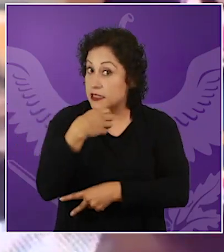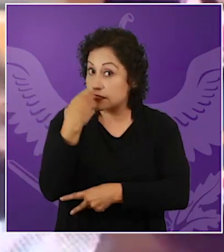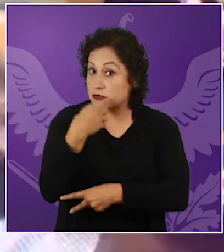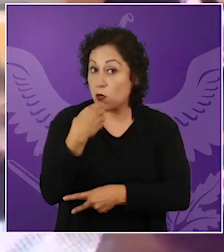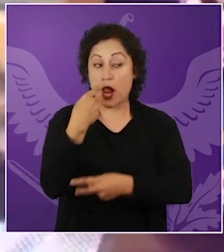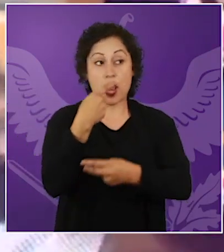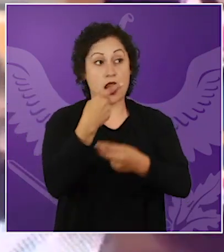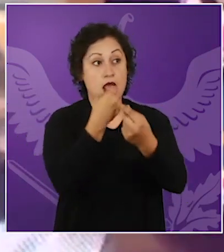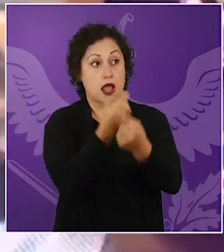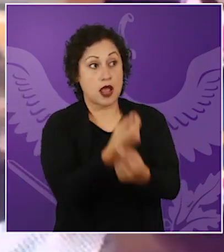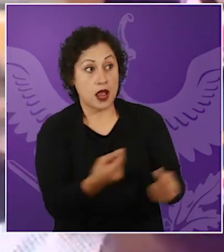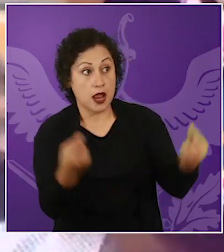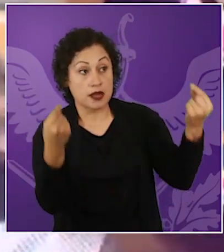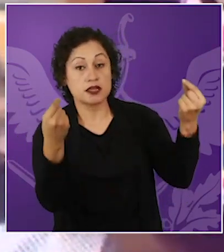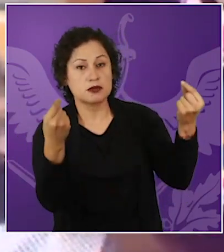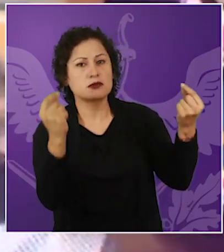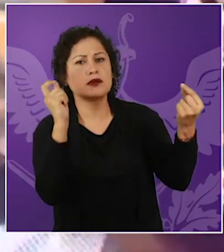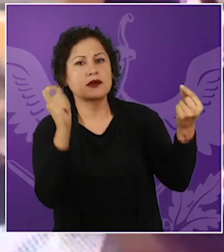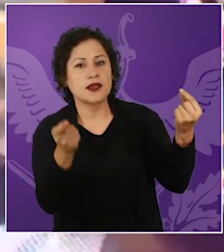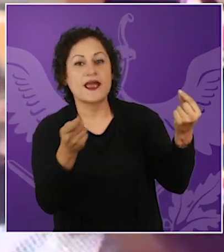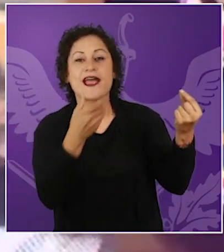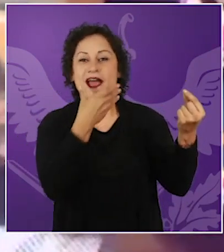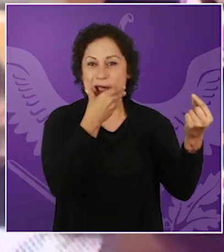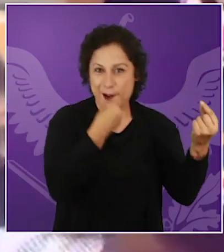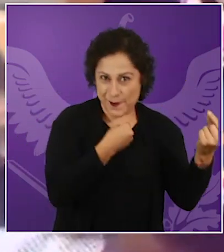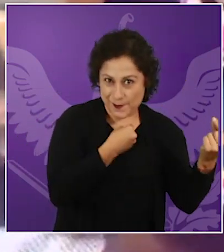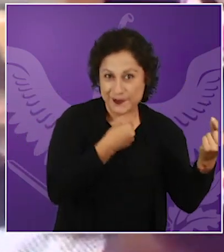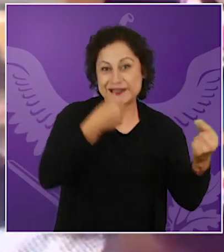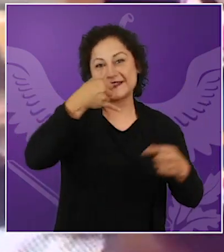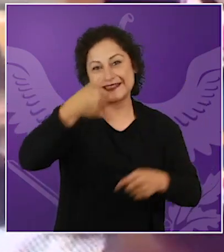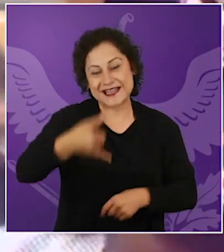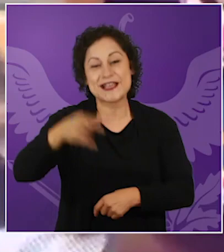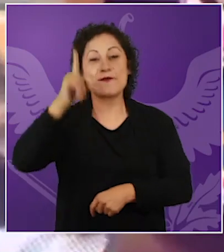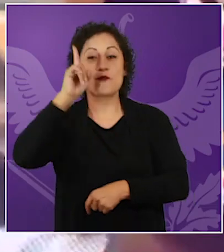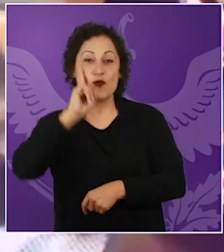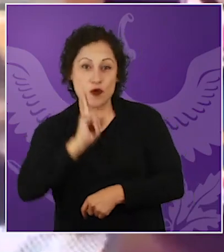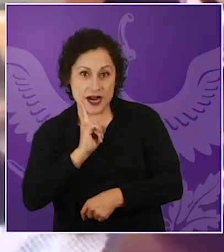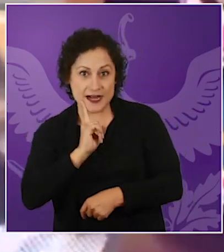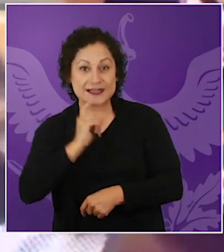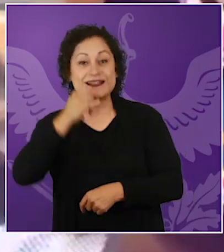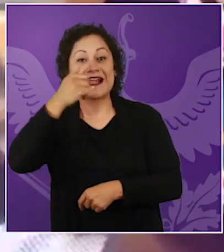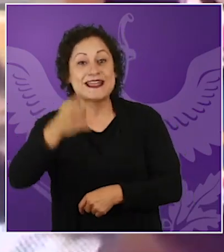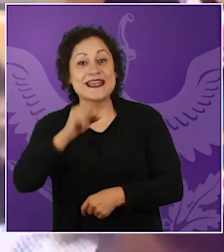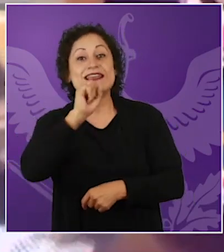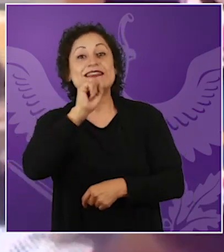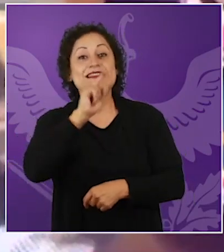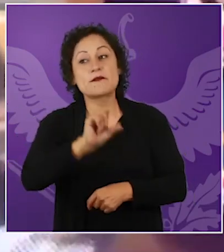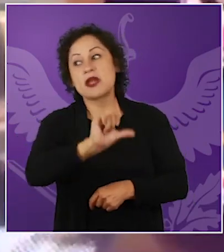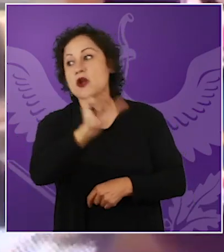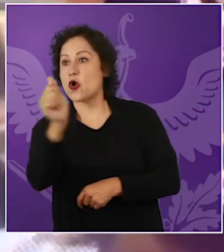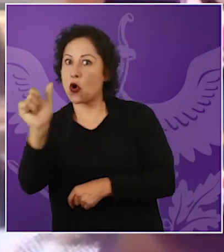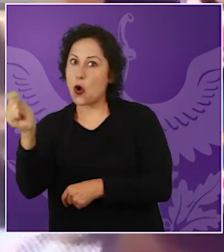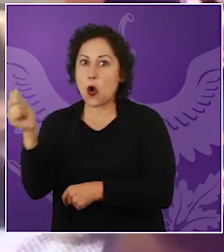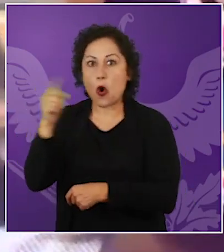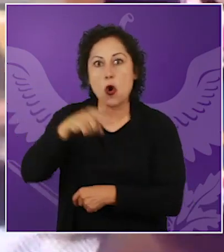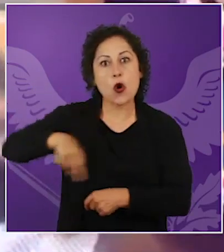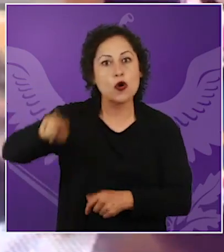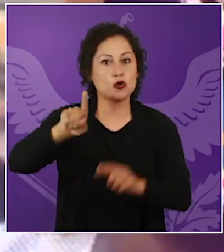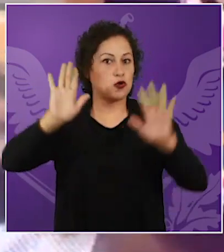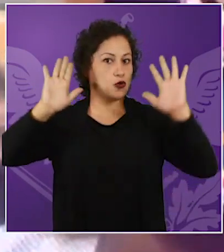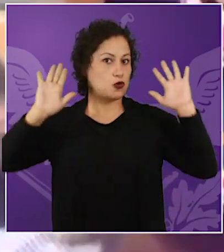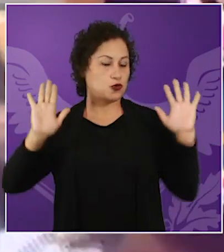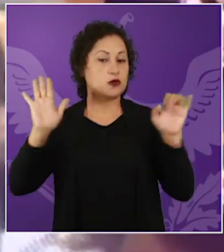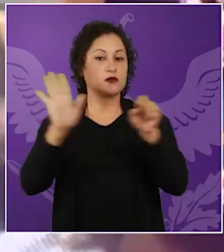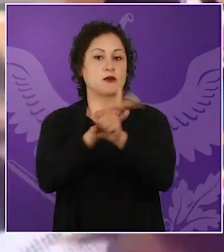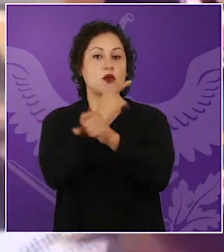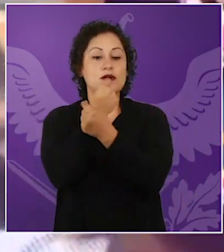y verás que además de niños, hay niñas y hay niñes, porque la infancia se vive